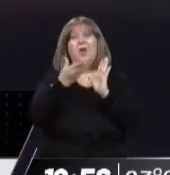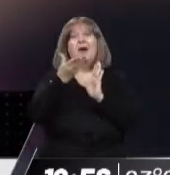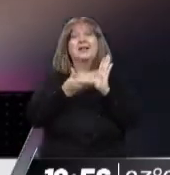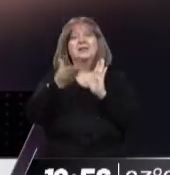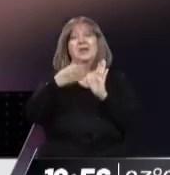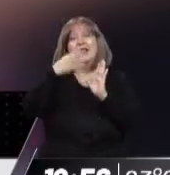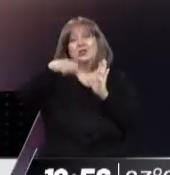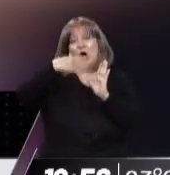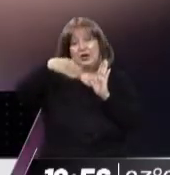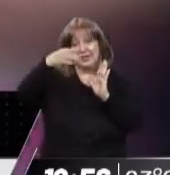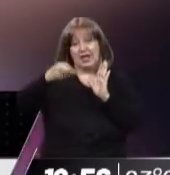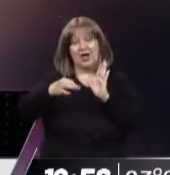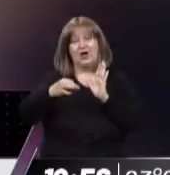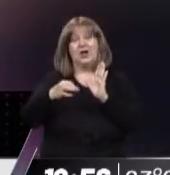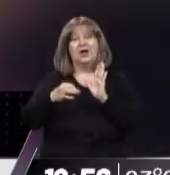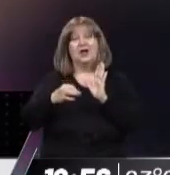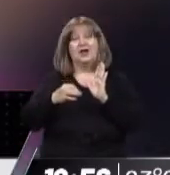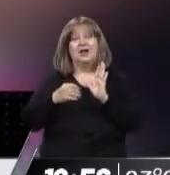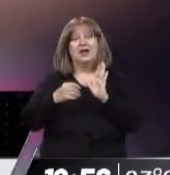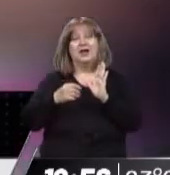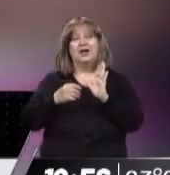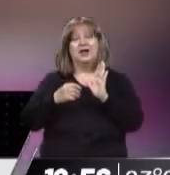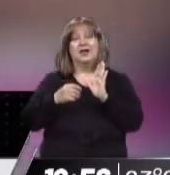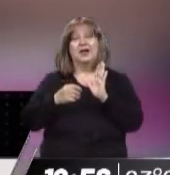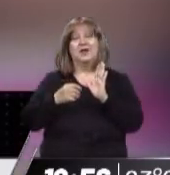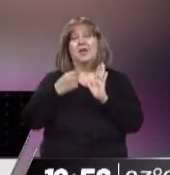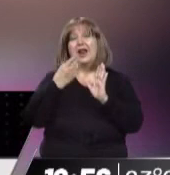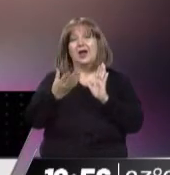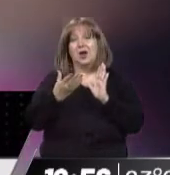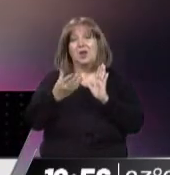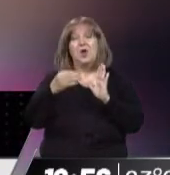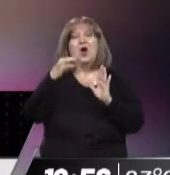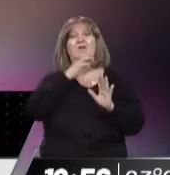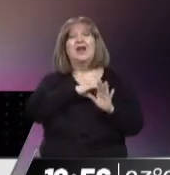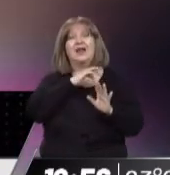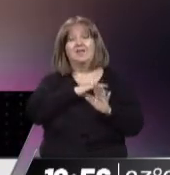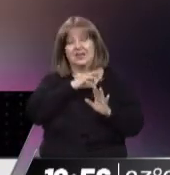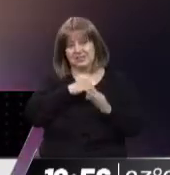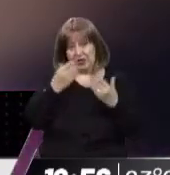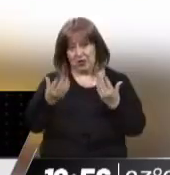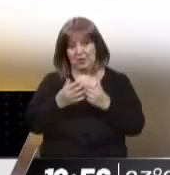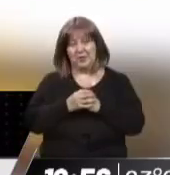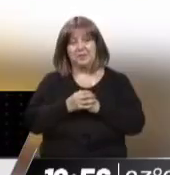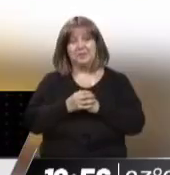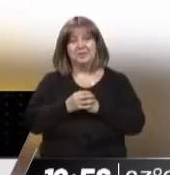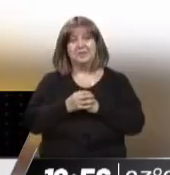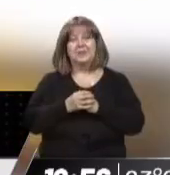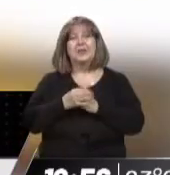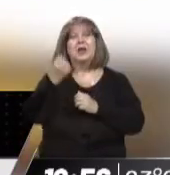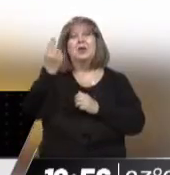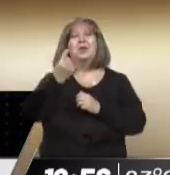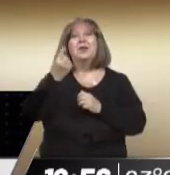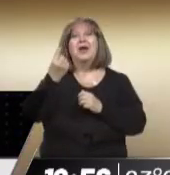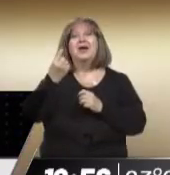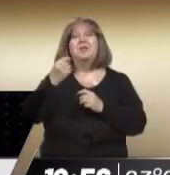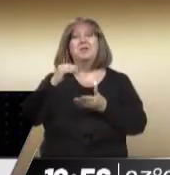participas en un sorteo. Ana Clita, por favor, muéstrale a la gente cuáles son los beneficios de ganar el sorteo. Los premios